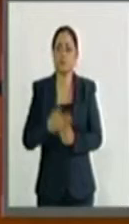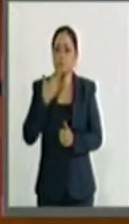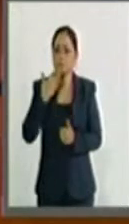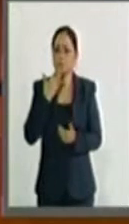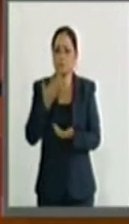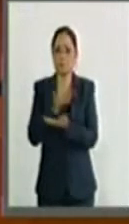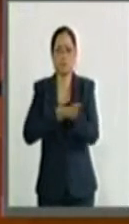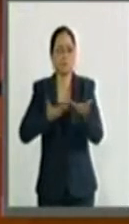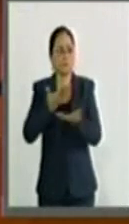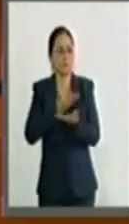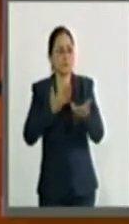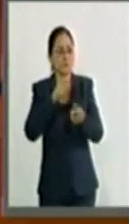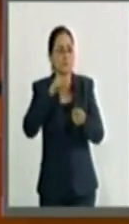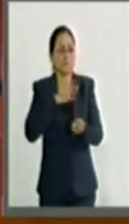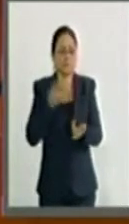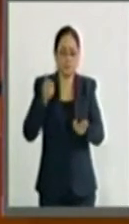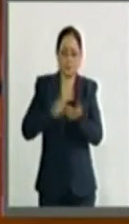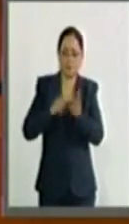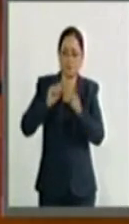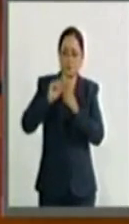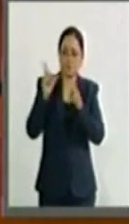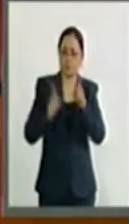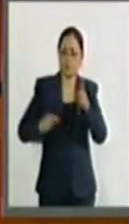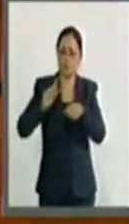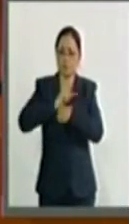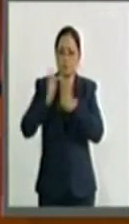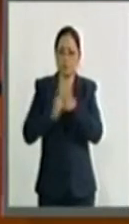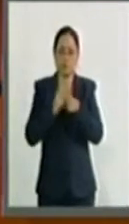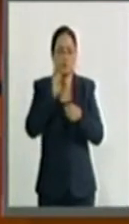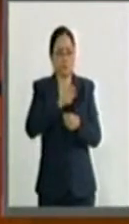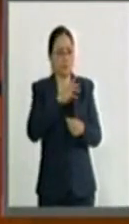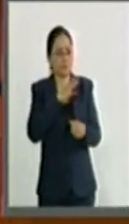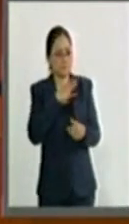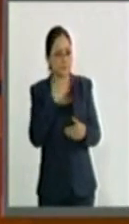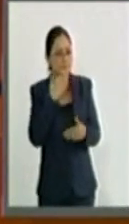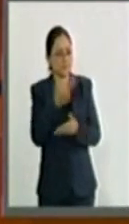la demanda interna y una baja inflación.